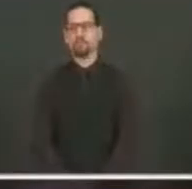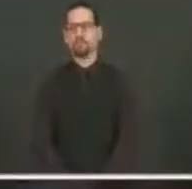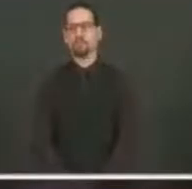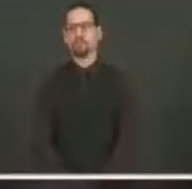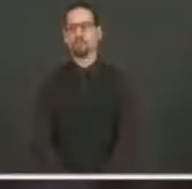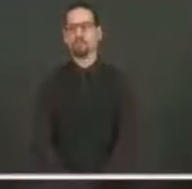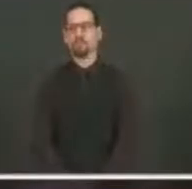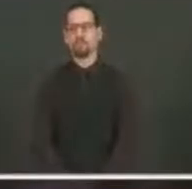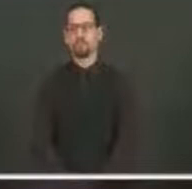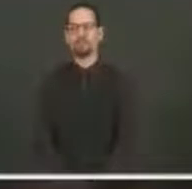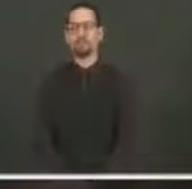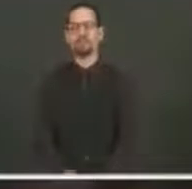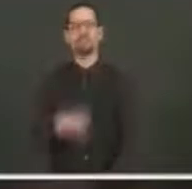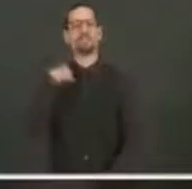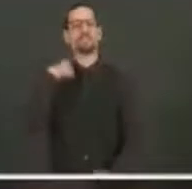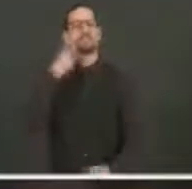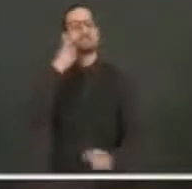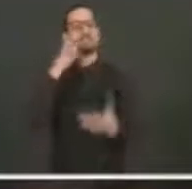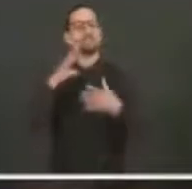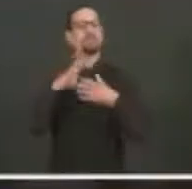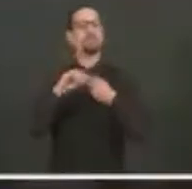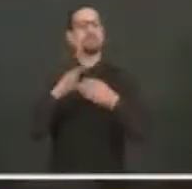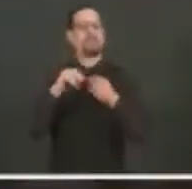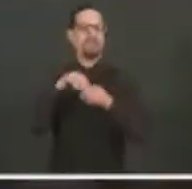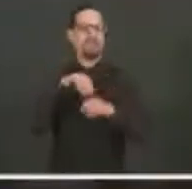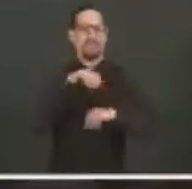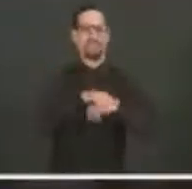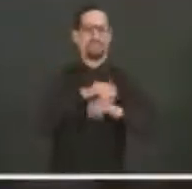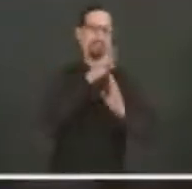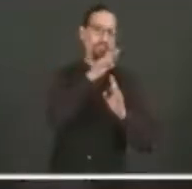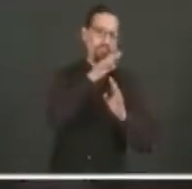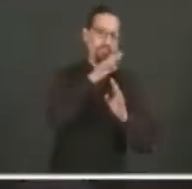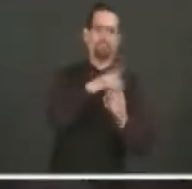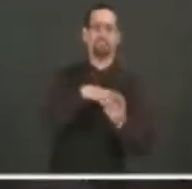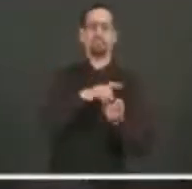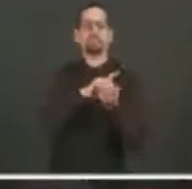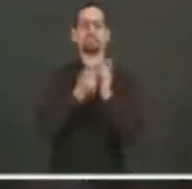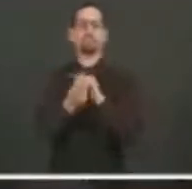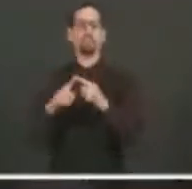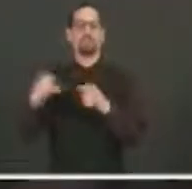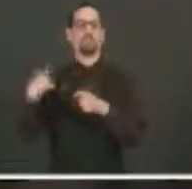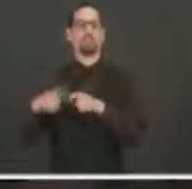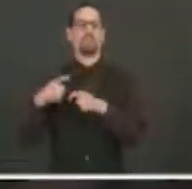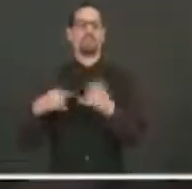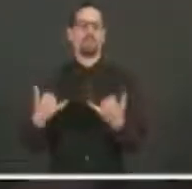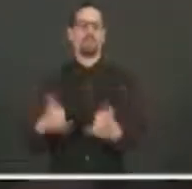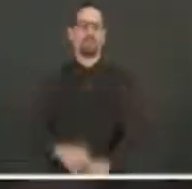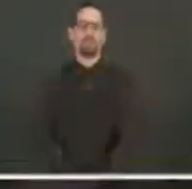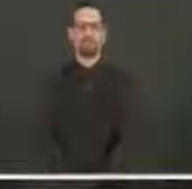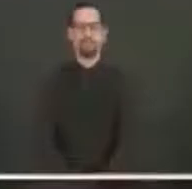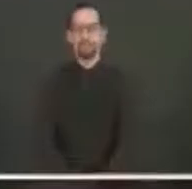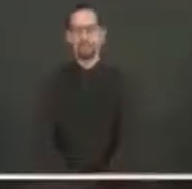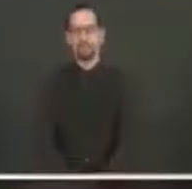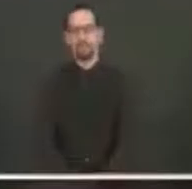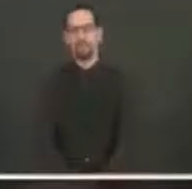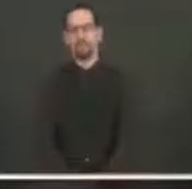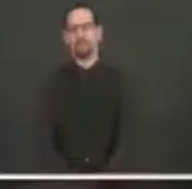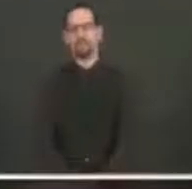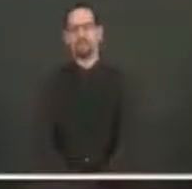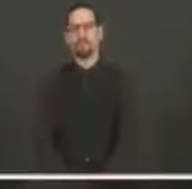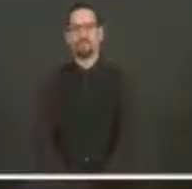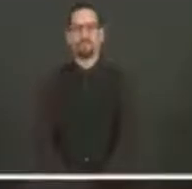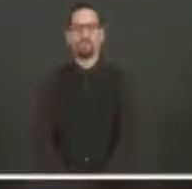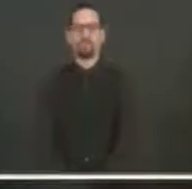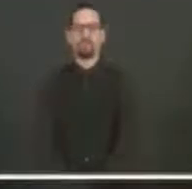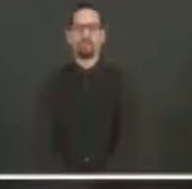estamos parcialmente, estamos nosotros limitados en el número de alumnos y si estamos todo ya